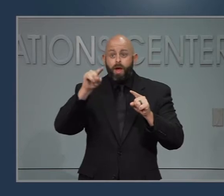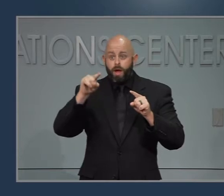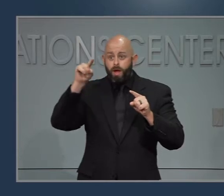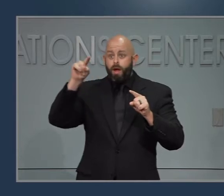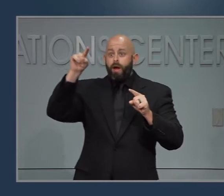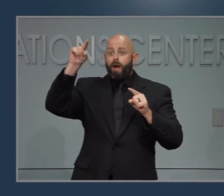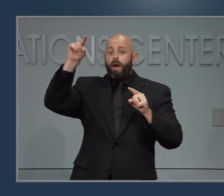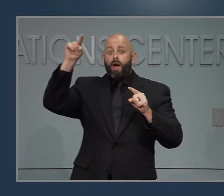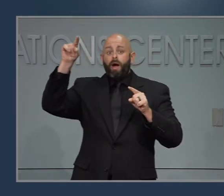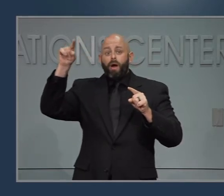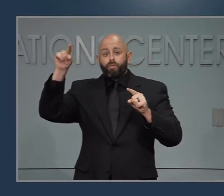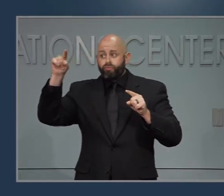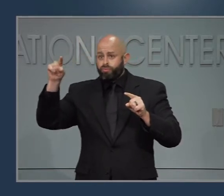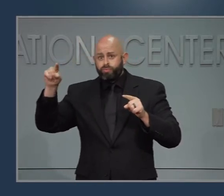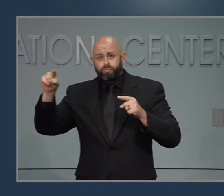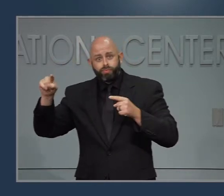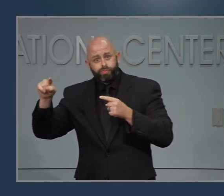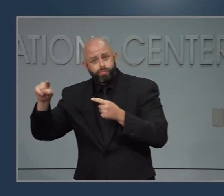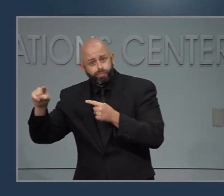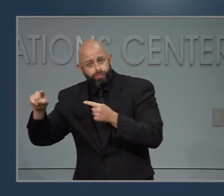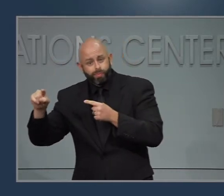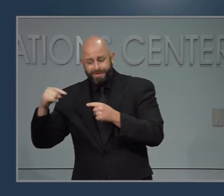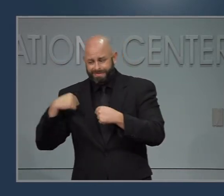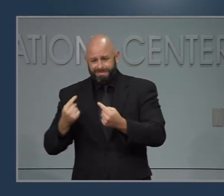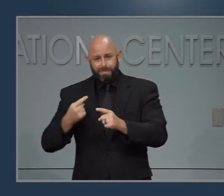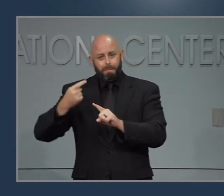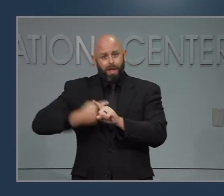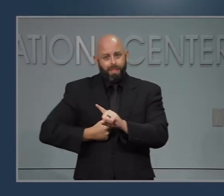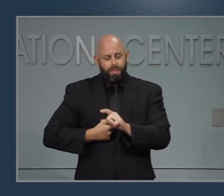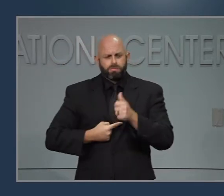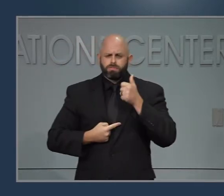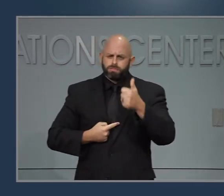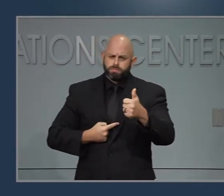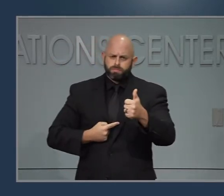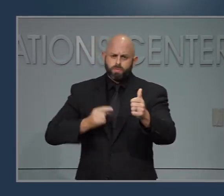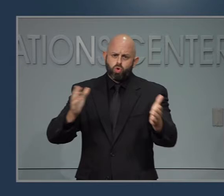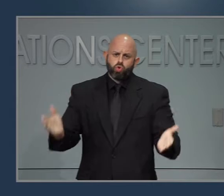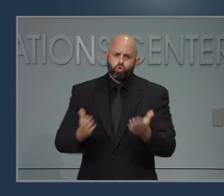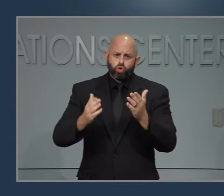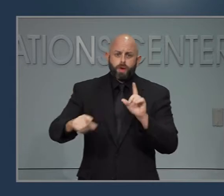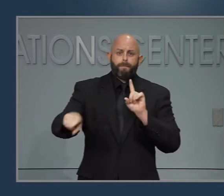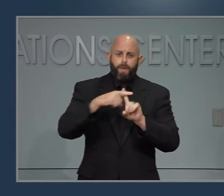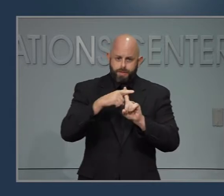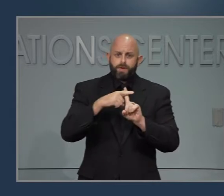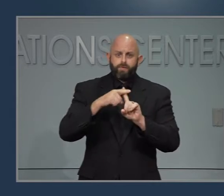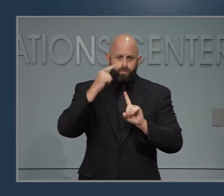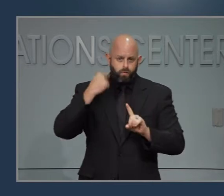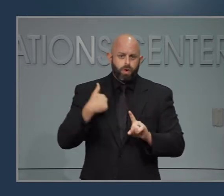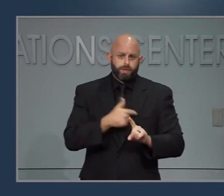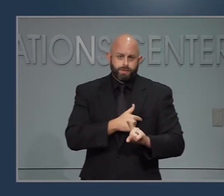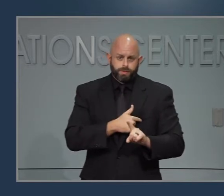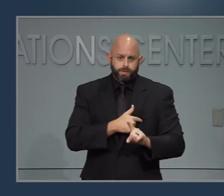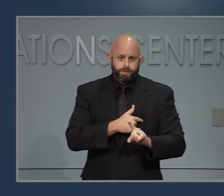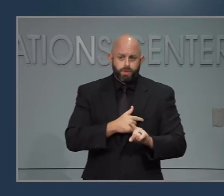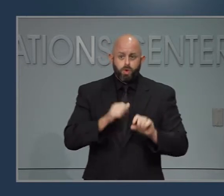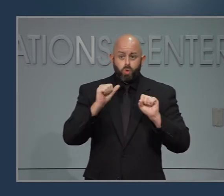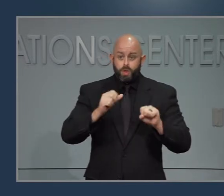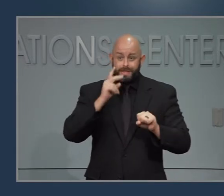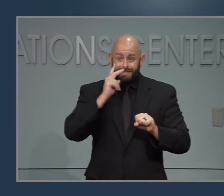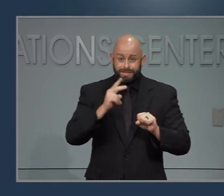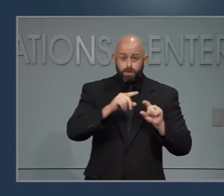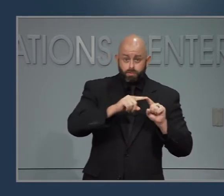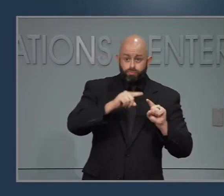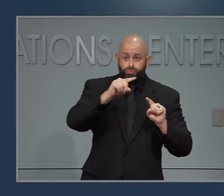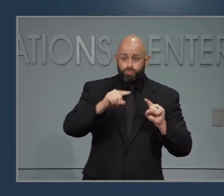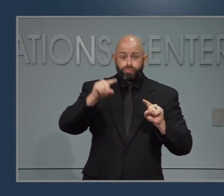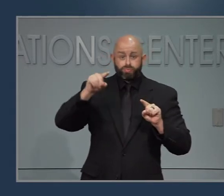tendencia ahora ha estado bajando durante más de un mes. Esto es motivante y algo bueno, y sin embargo pueden